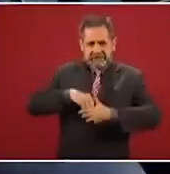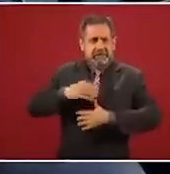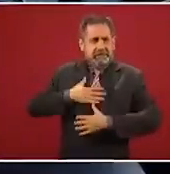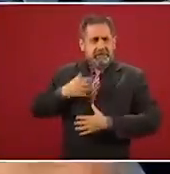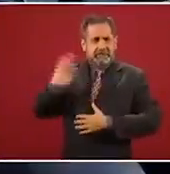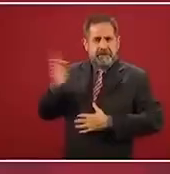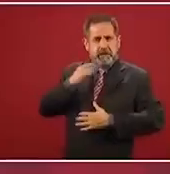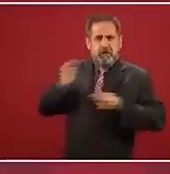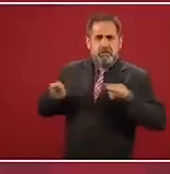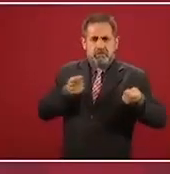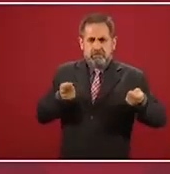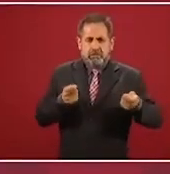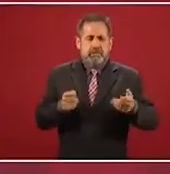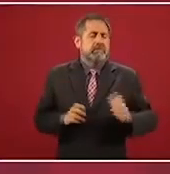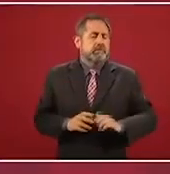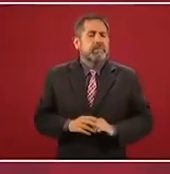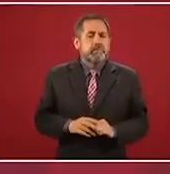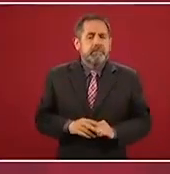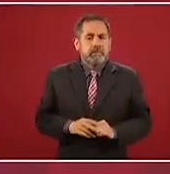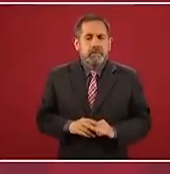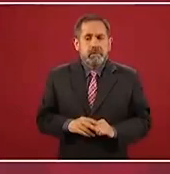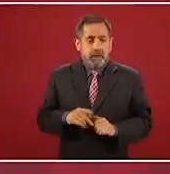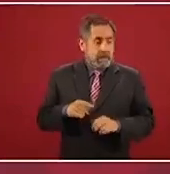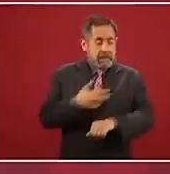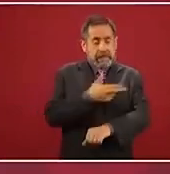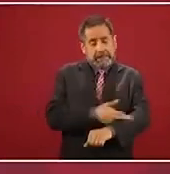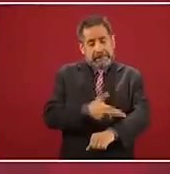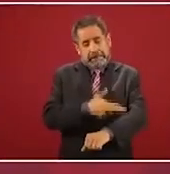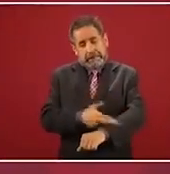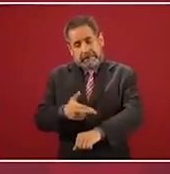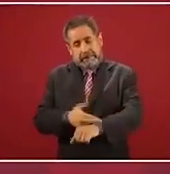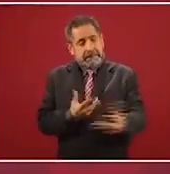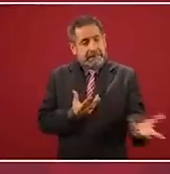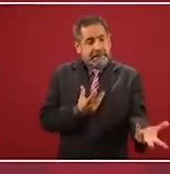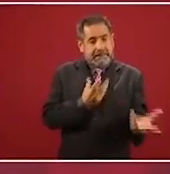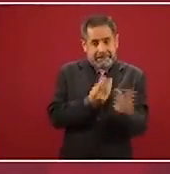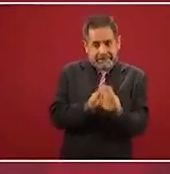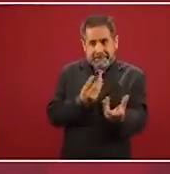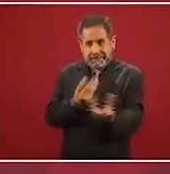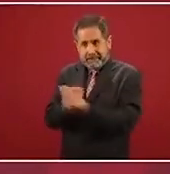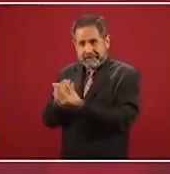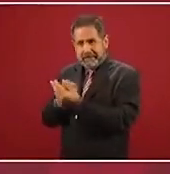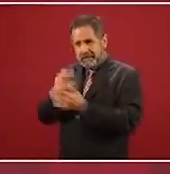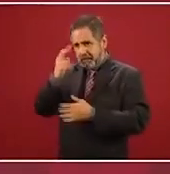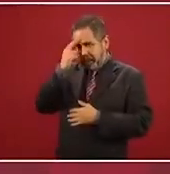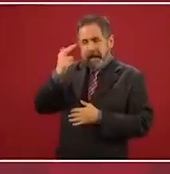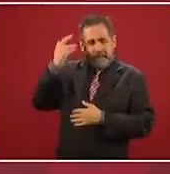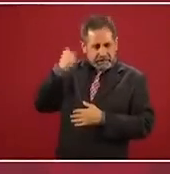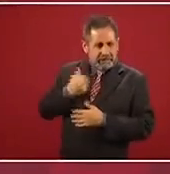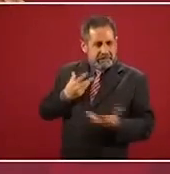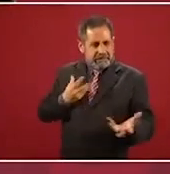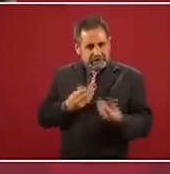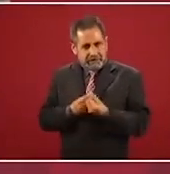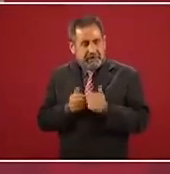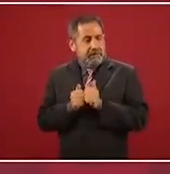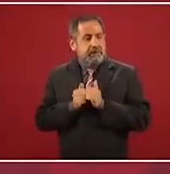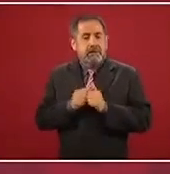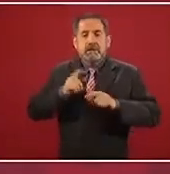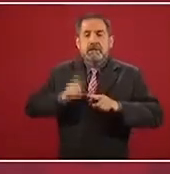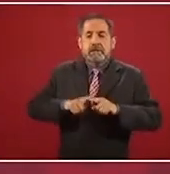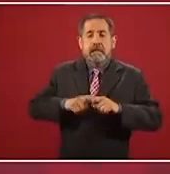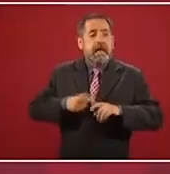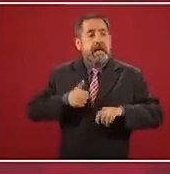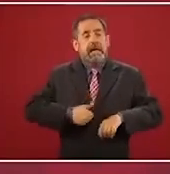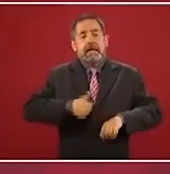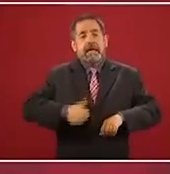correcto. Una vez culminado este proceso de adhesión, que del que estuvimos hablando en las últimas dos semanas, ahora cada